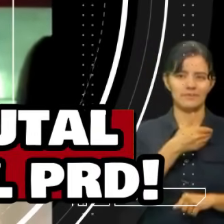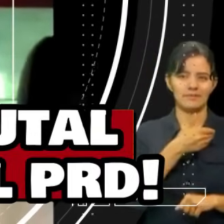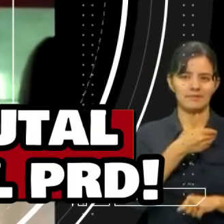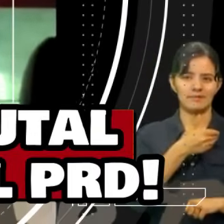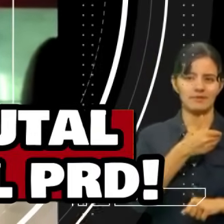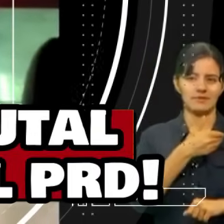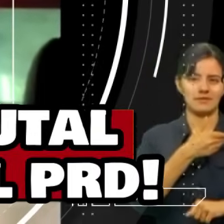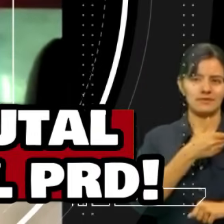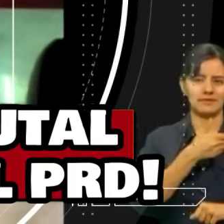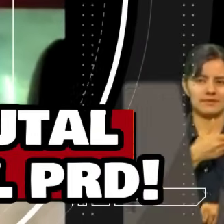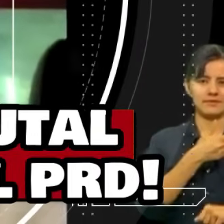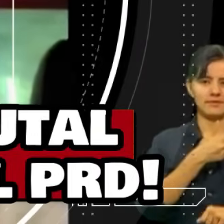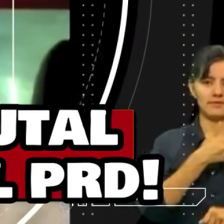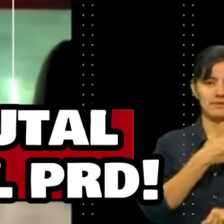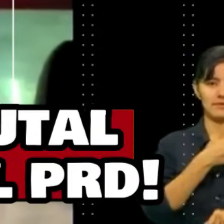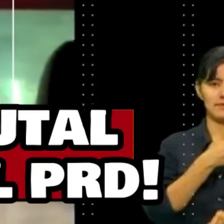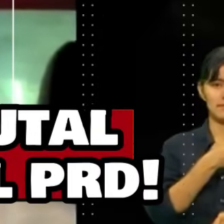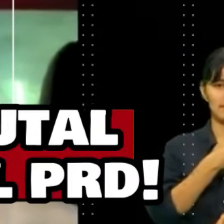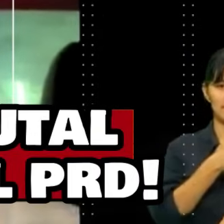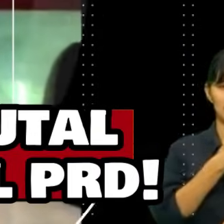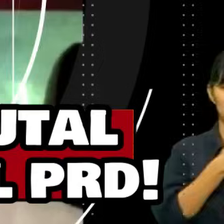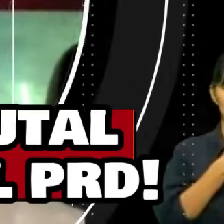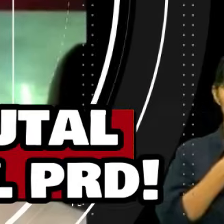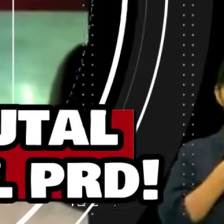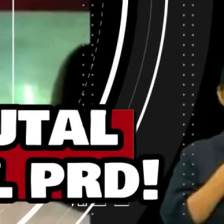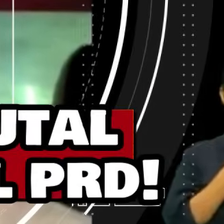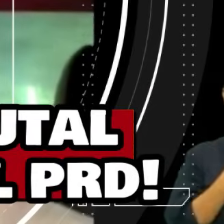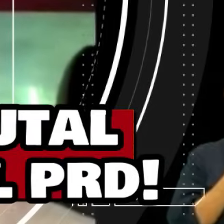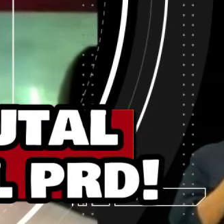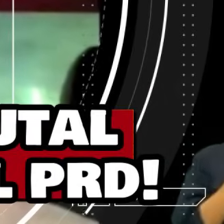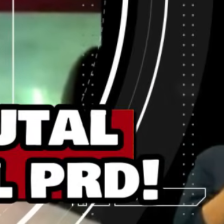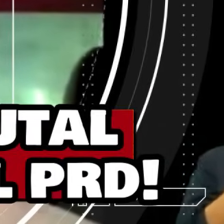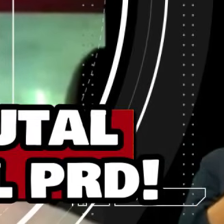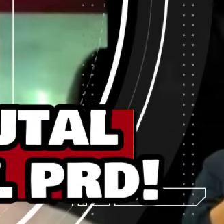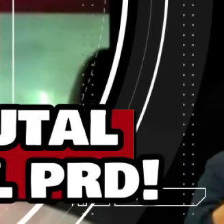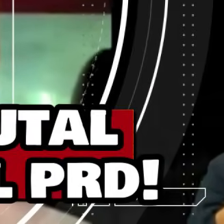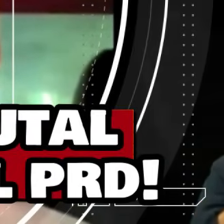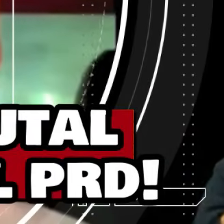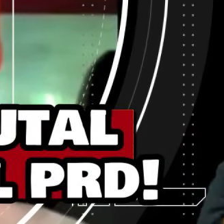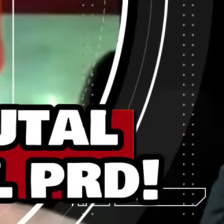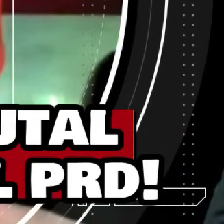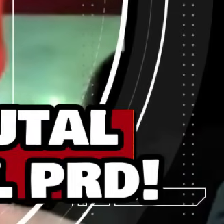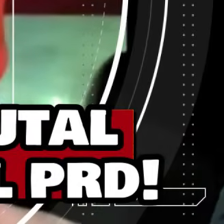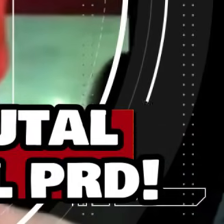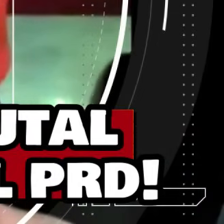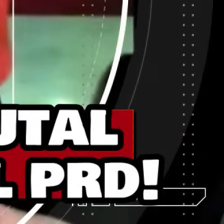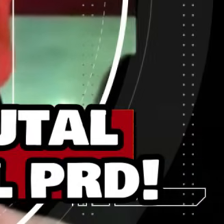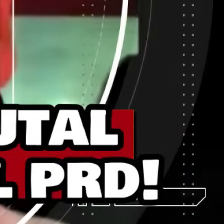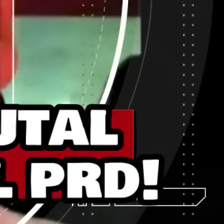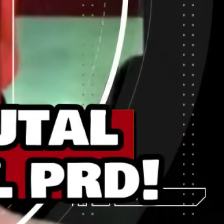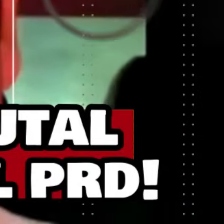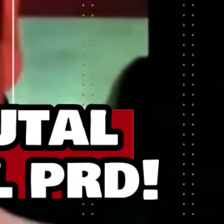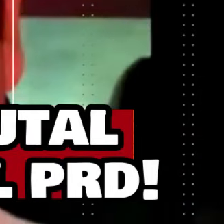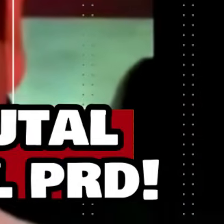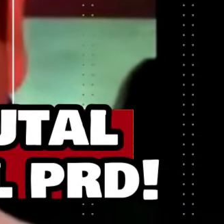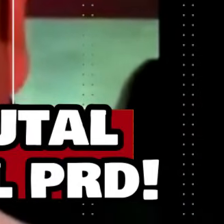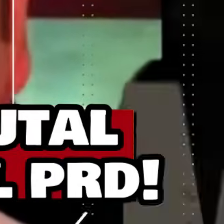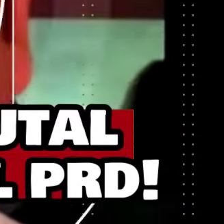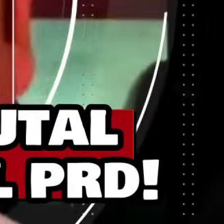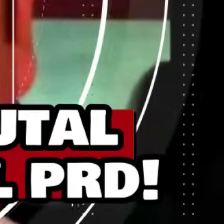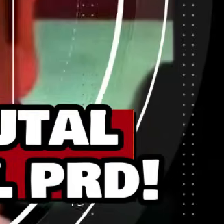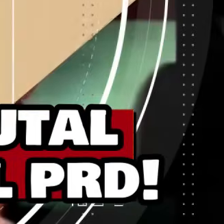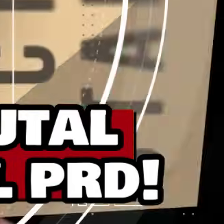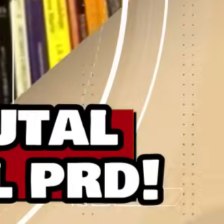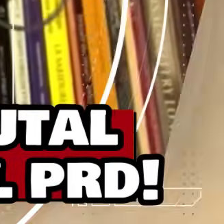que haya errores, que los propios funcionarios, sin querer, cuenten mayores números nulos o que el número de boletas no cuadre, concluyó